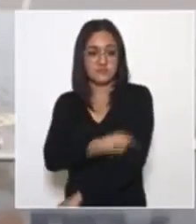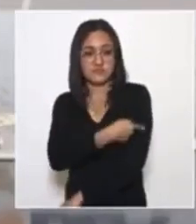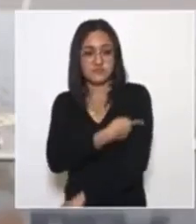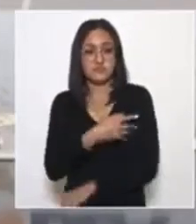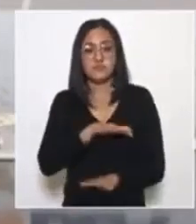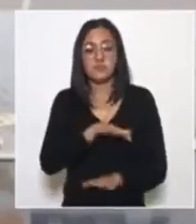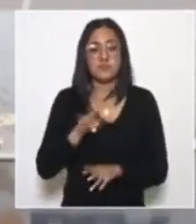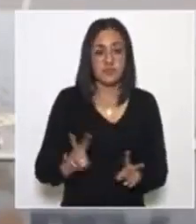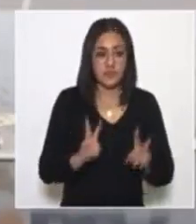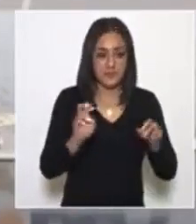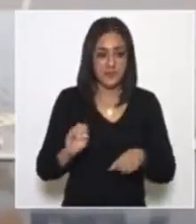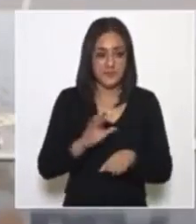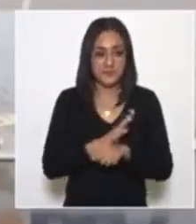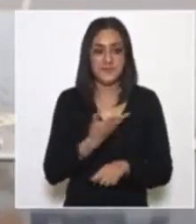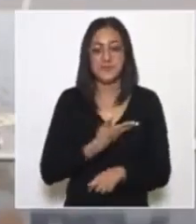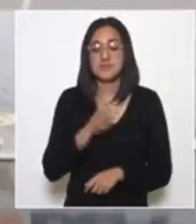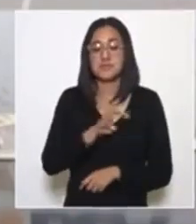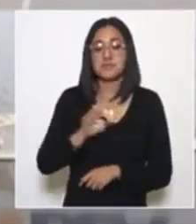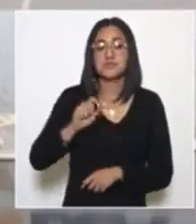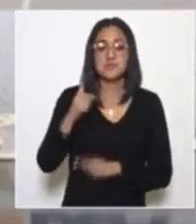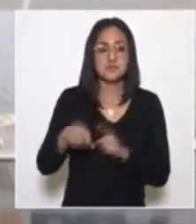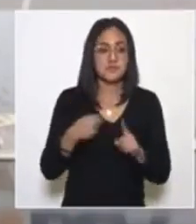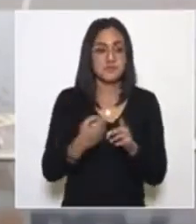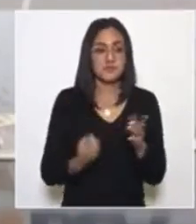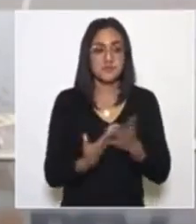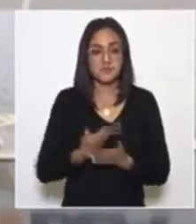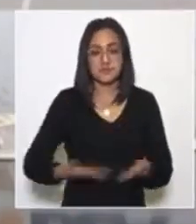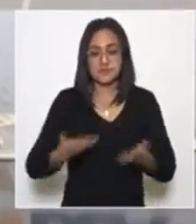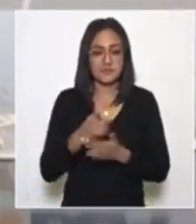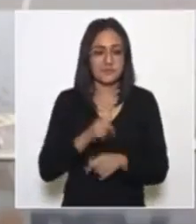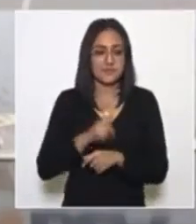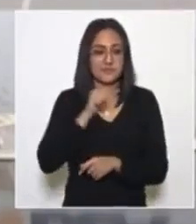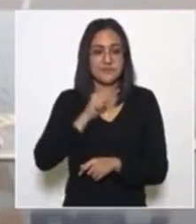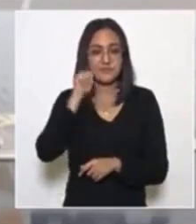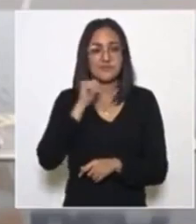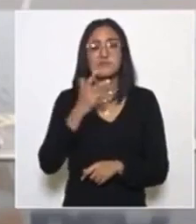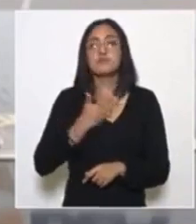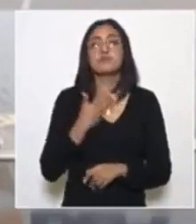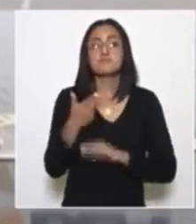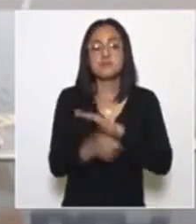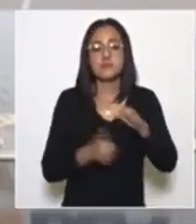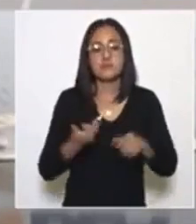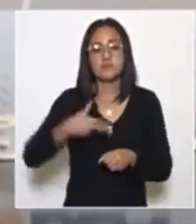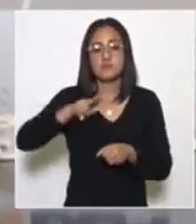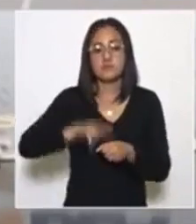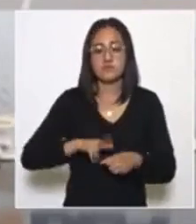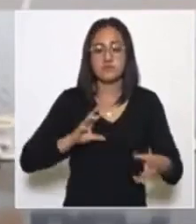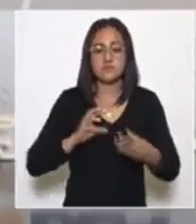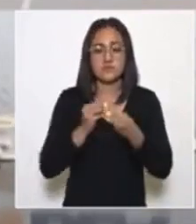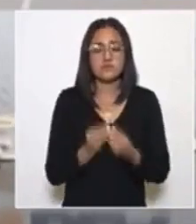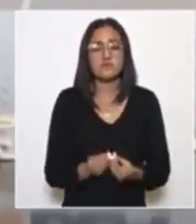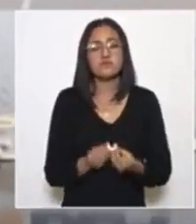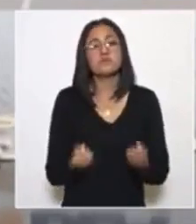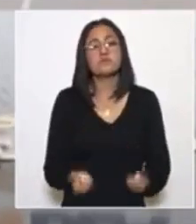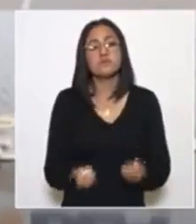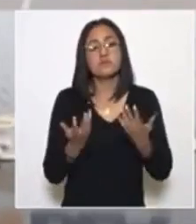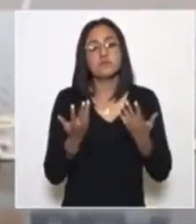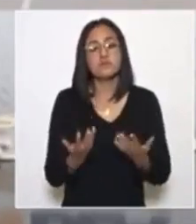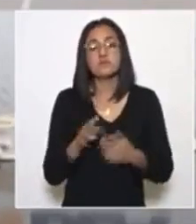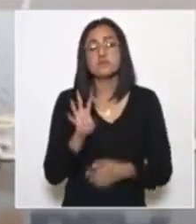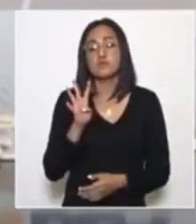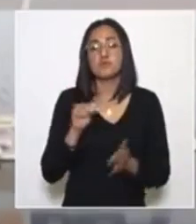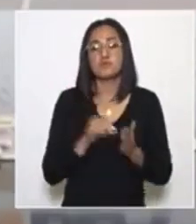Ya en tema COVID, 322 casos nuevos en comparación al día de ayer. Tenemos casos activos ambulatorios y hospitalizados,